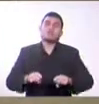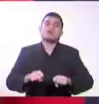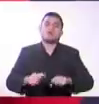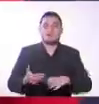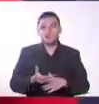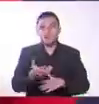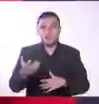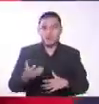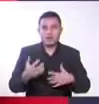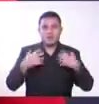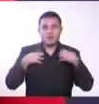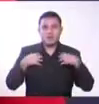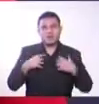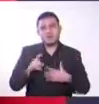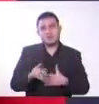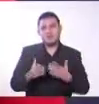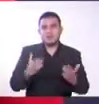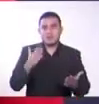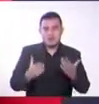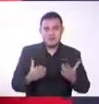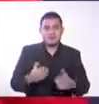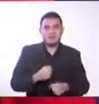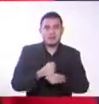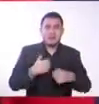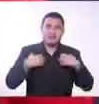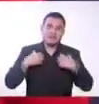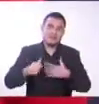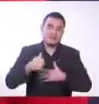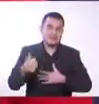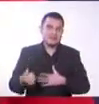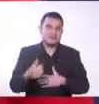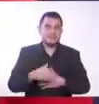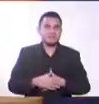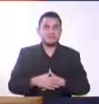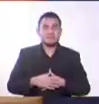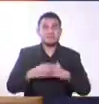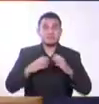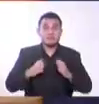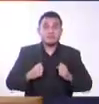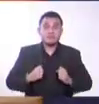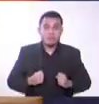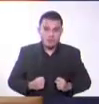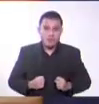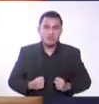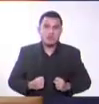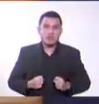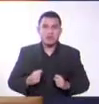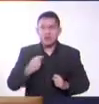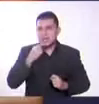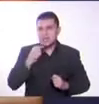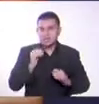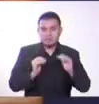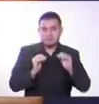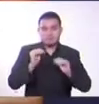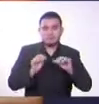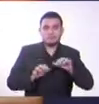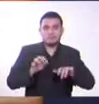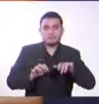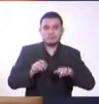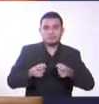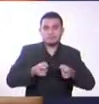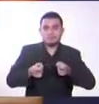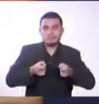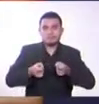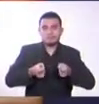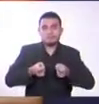viviendo una Sí, y seguramente viviremos el otro, ¿verdad? Al final el Estado podría decir que es el administrador de los impuestos que nosotros día con